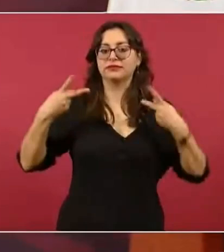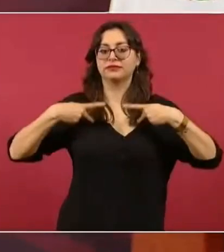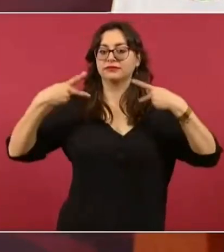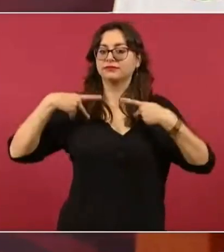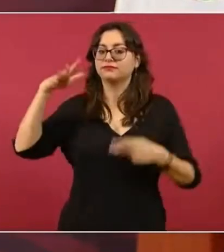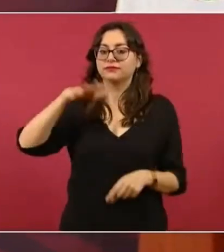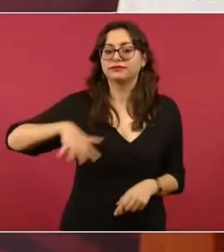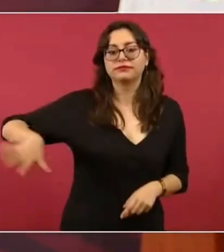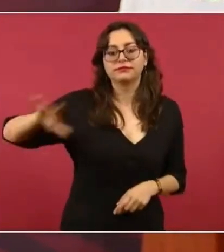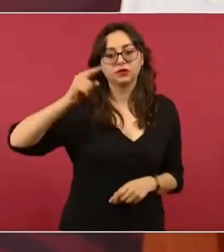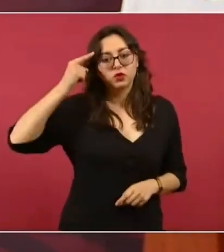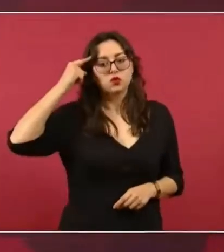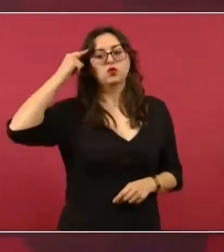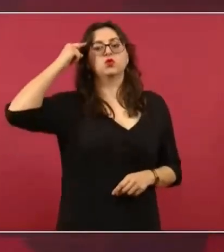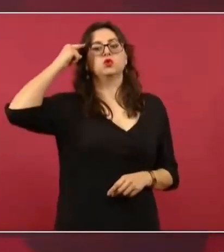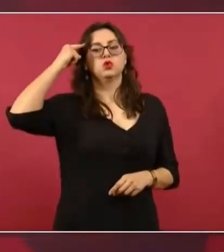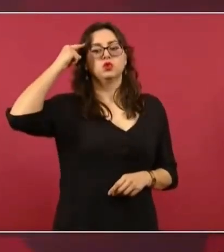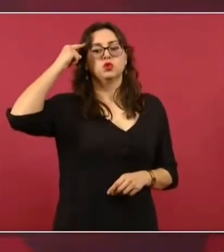Vamos a